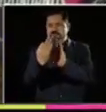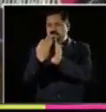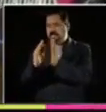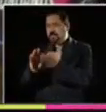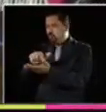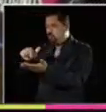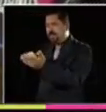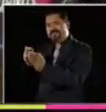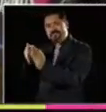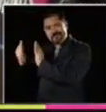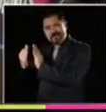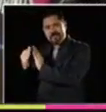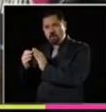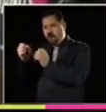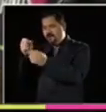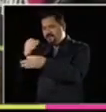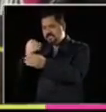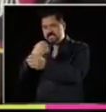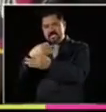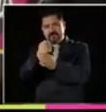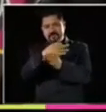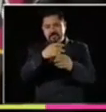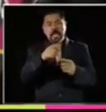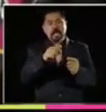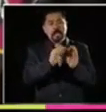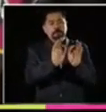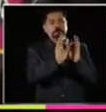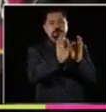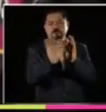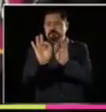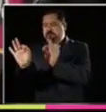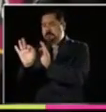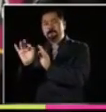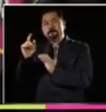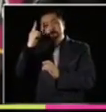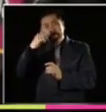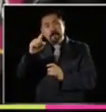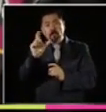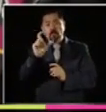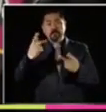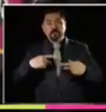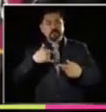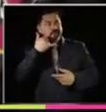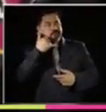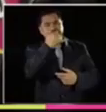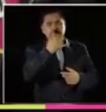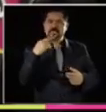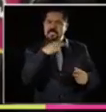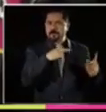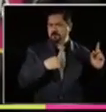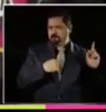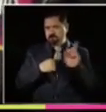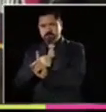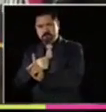en toda la ciudad para poder responder rápido al llamado de los ciudadanos, para hacer rondines en todas las